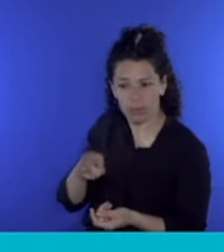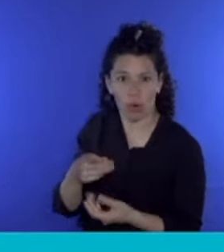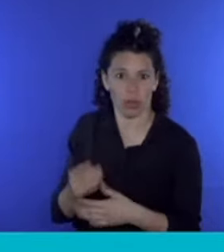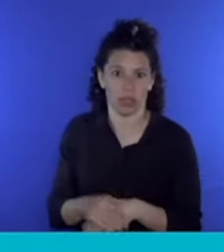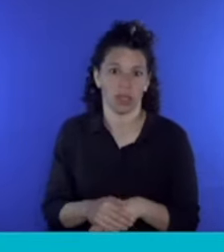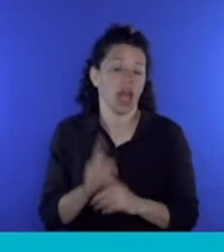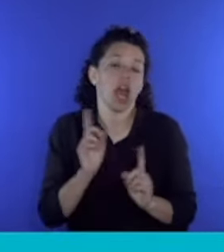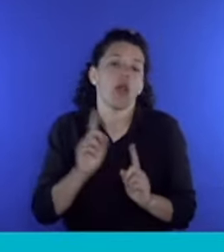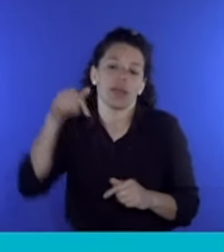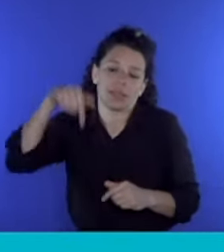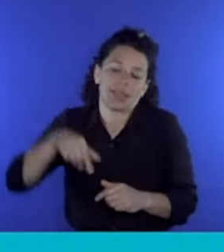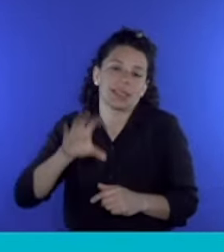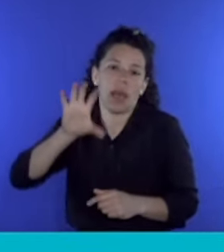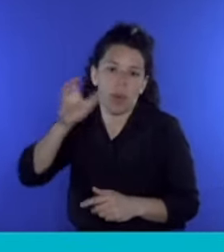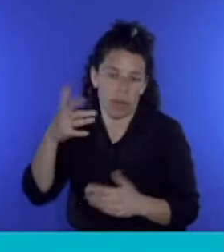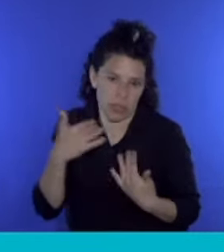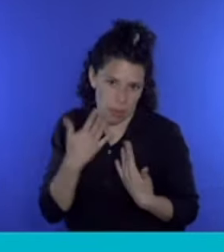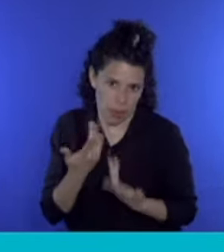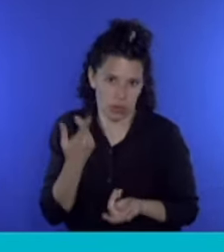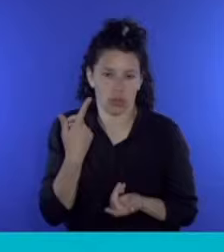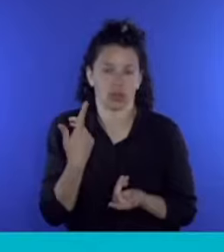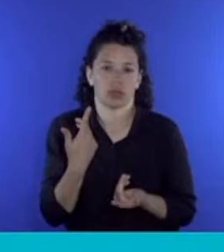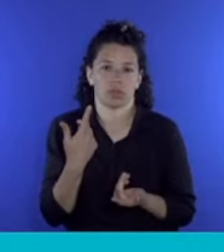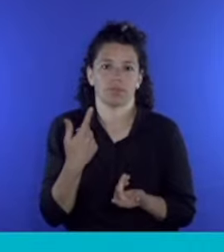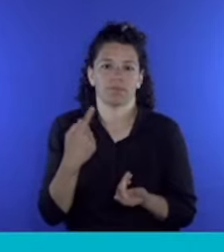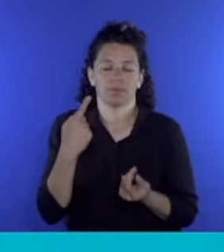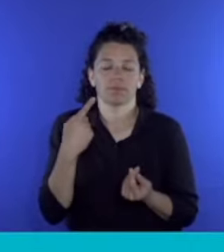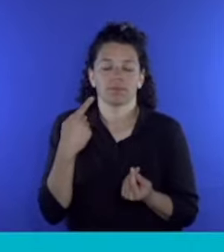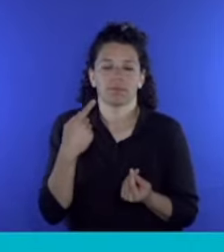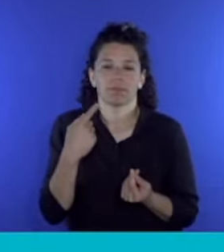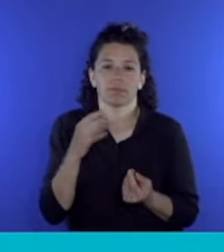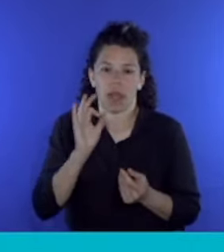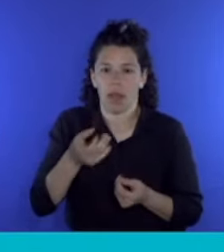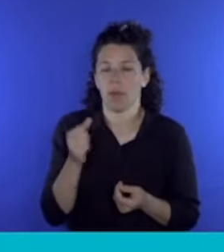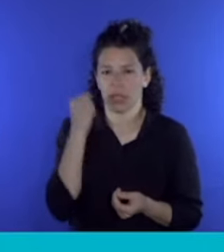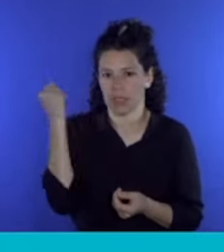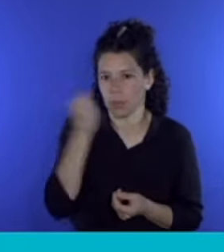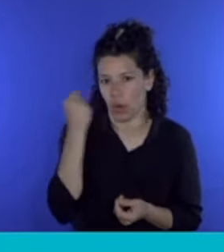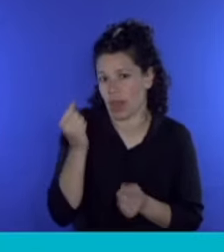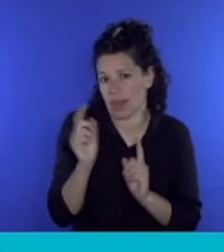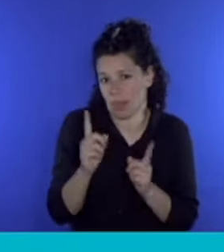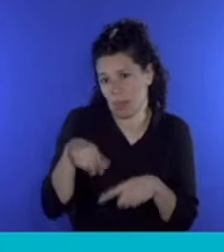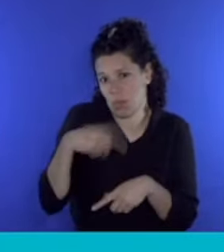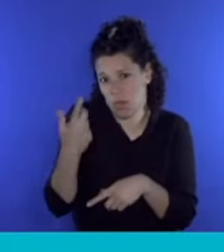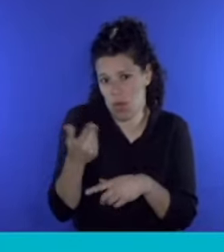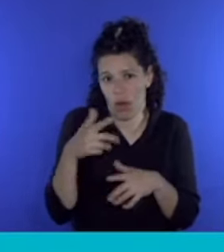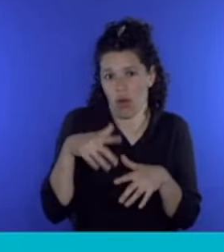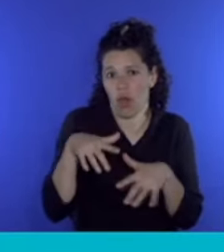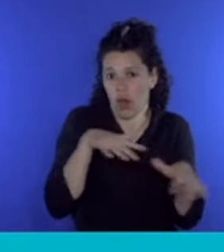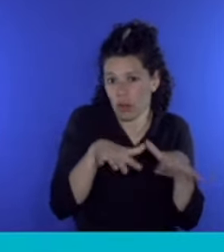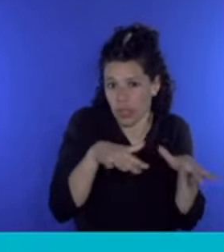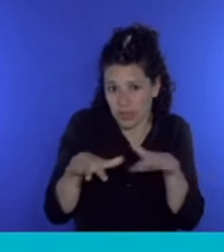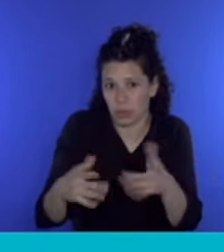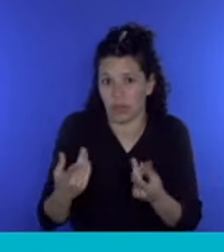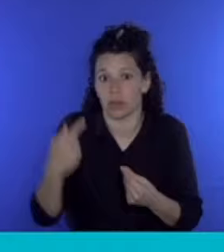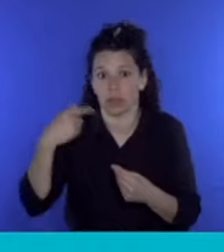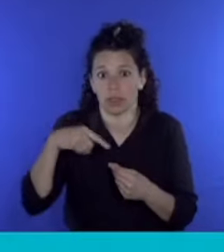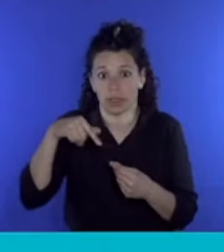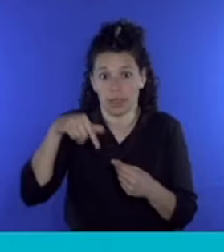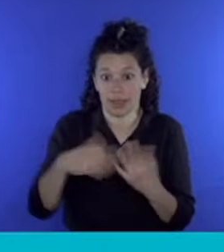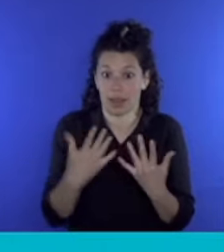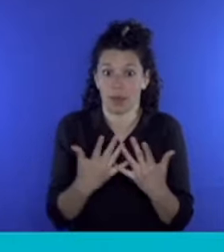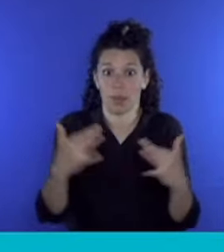de esta provincia consideramos que es muy importante así como lo hemos hecho en otras oportunidades que esta legislatura se pronuncie